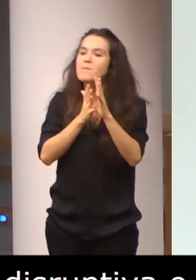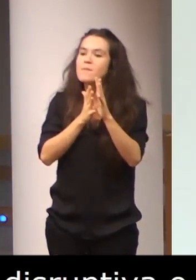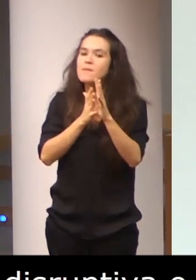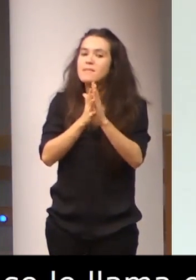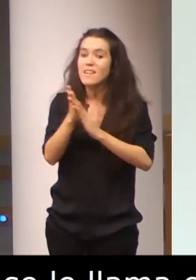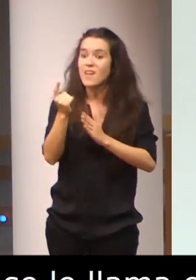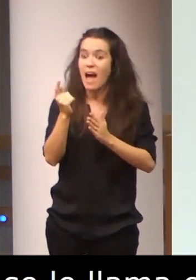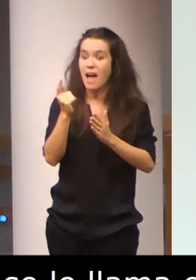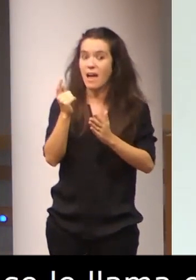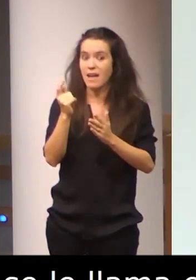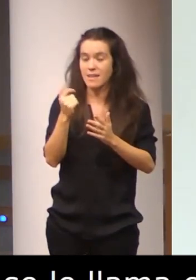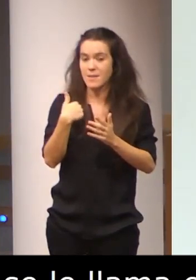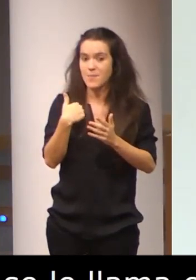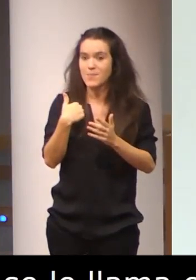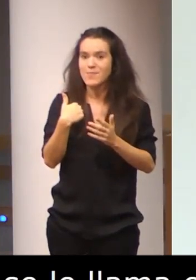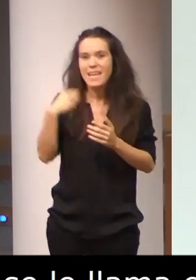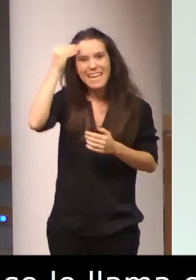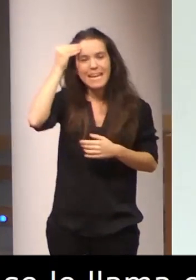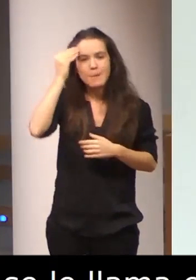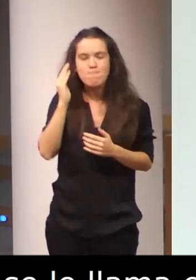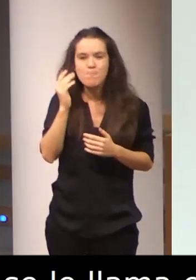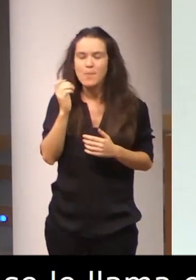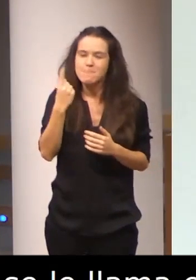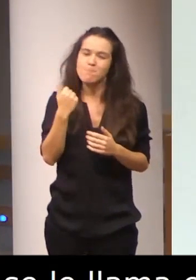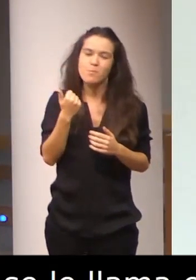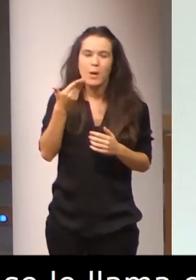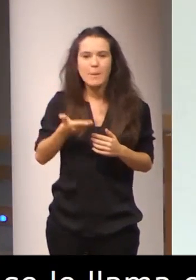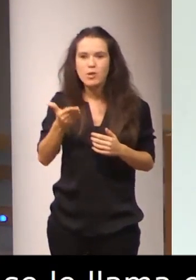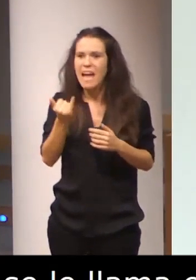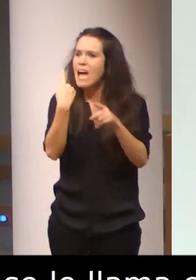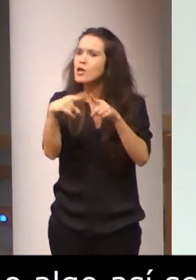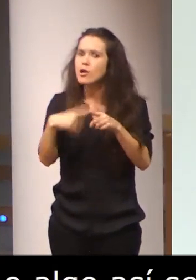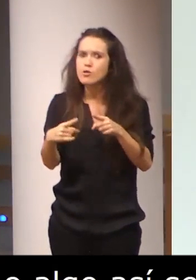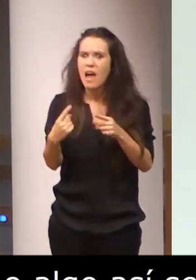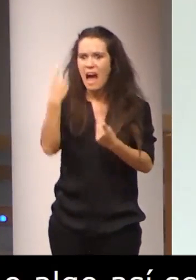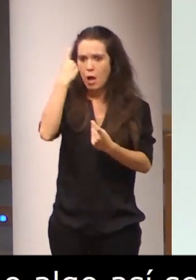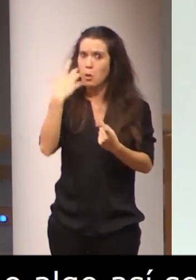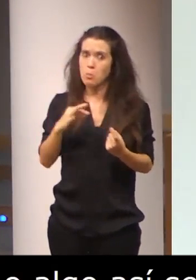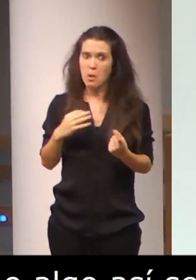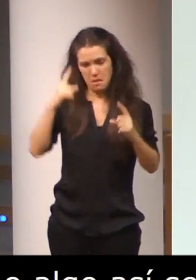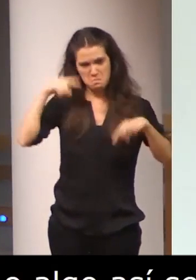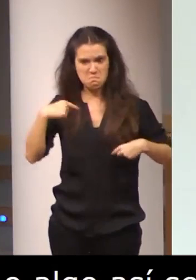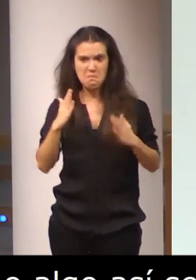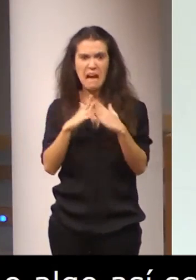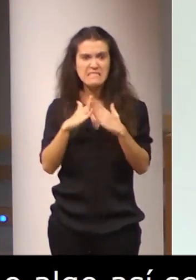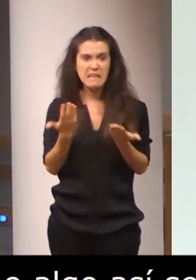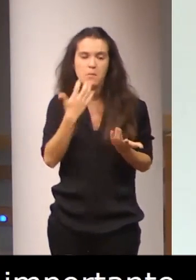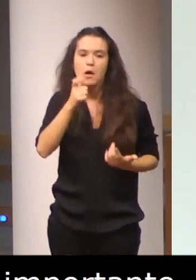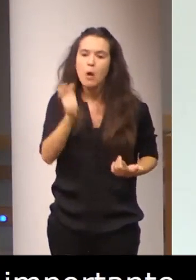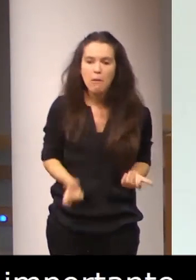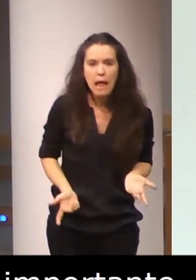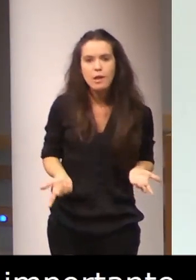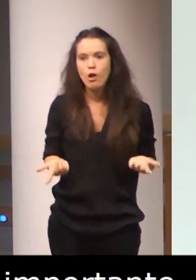y porque creo que es importante, quiero decir, porque hay cosas que los alumnos pueden aprender en casa, que es el vocabulario